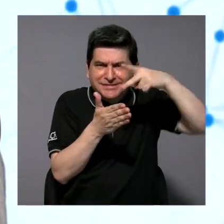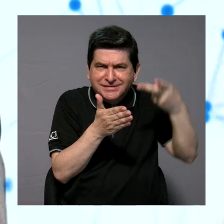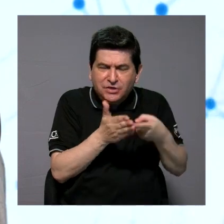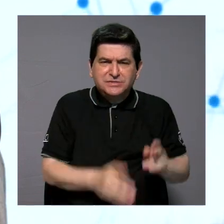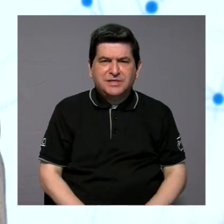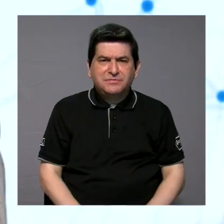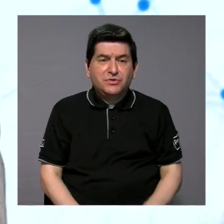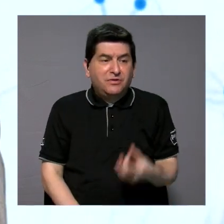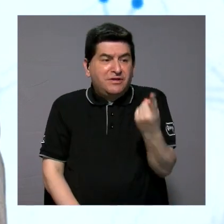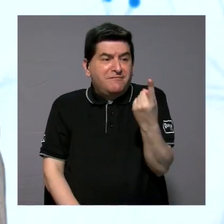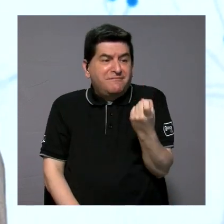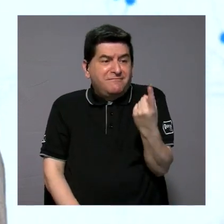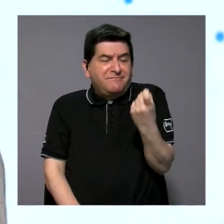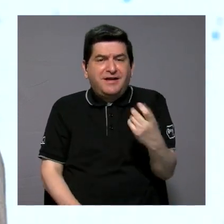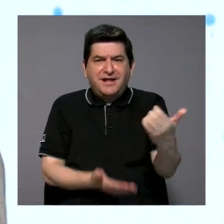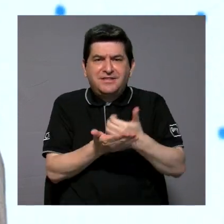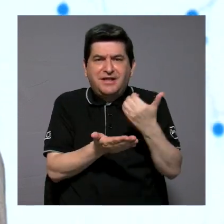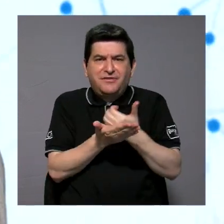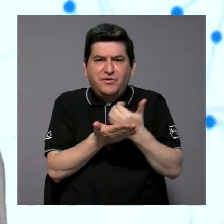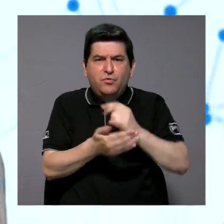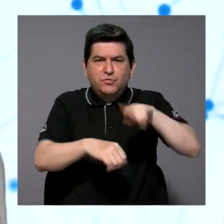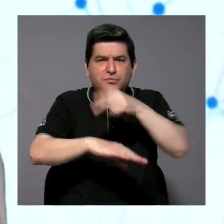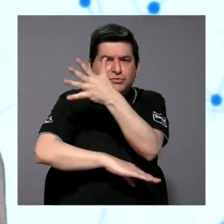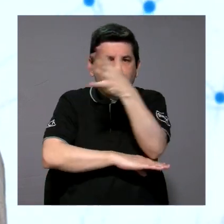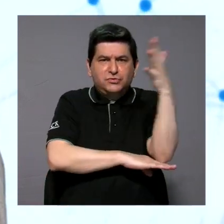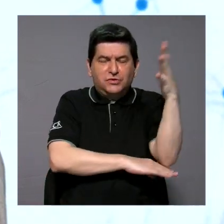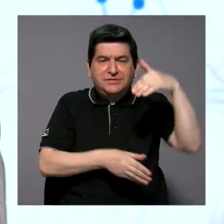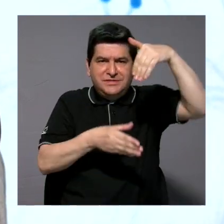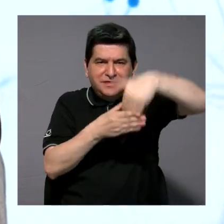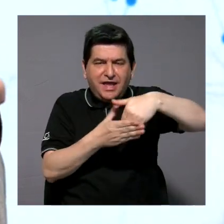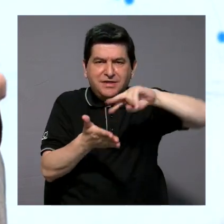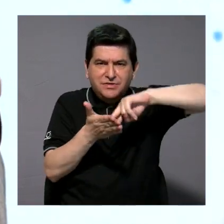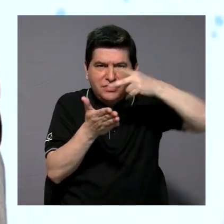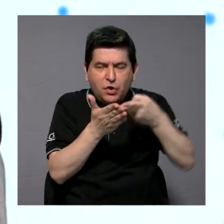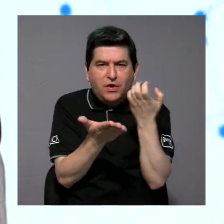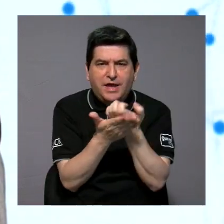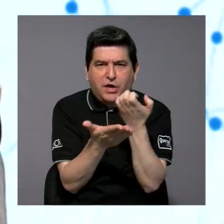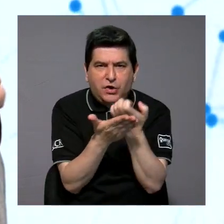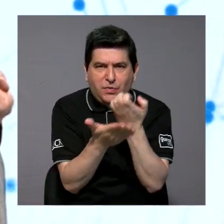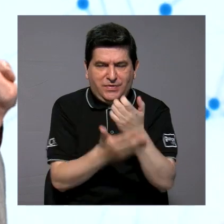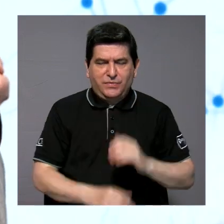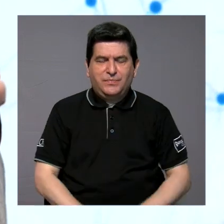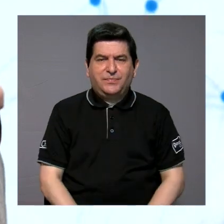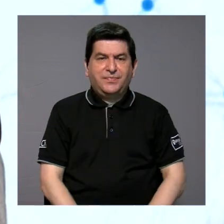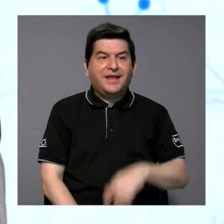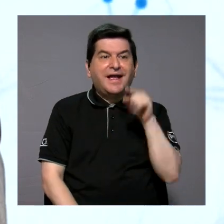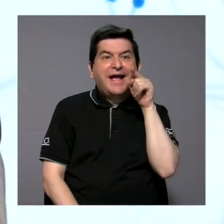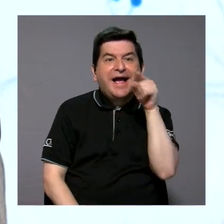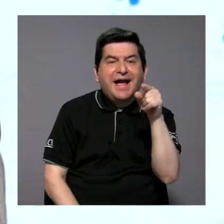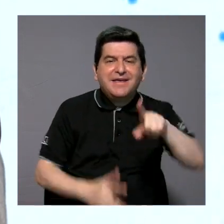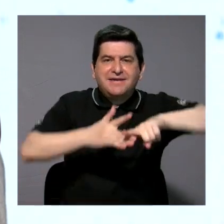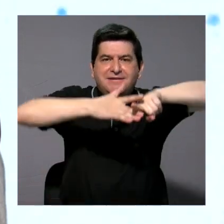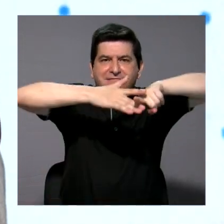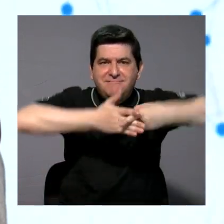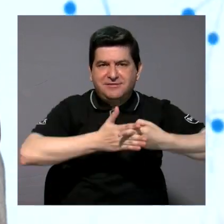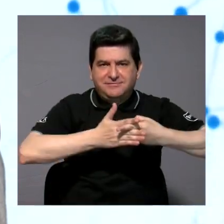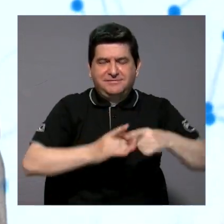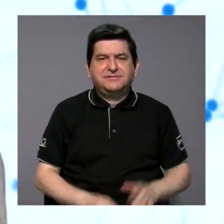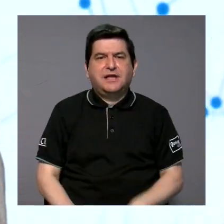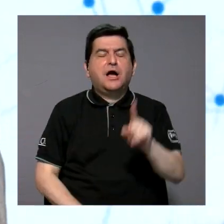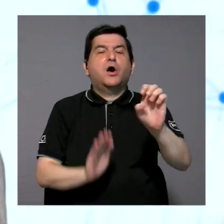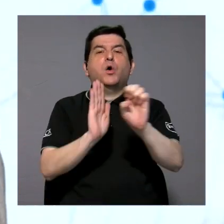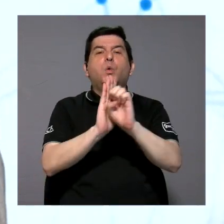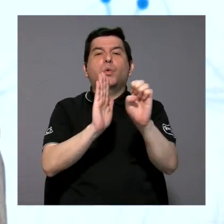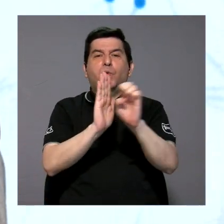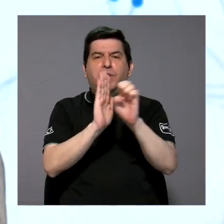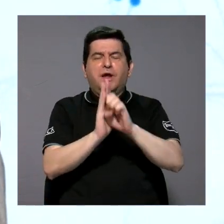concepto de escasez de los recursos naturales en los conceptos de la economía. Entonces ahí es donde nace. Hay